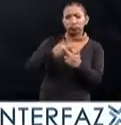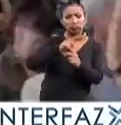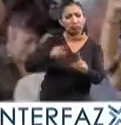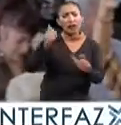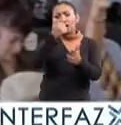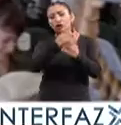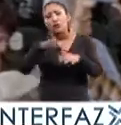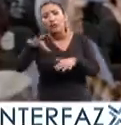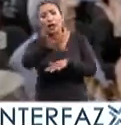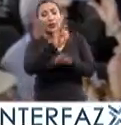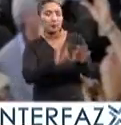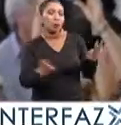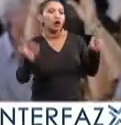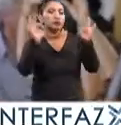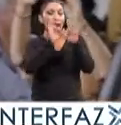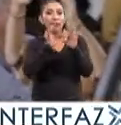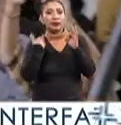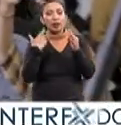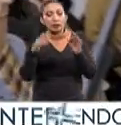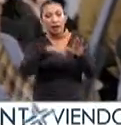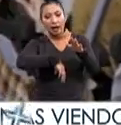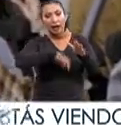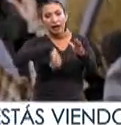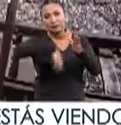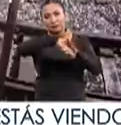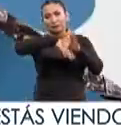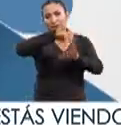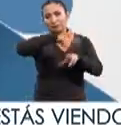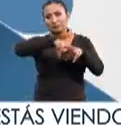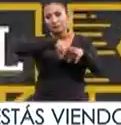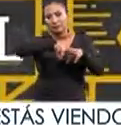de la ciudad y la importancia de una estación de ferrocarril.